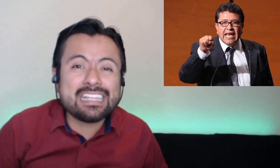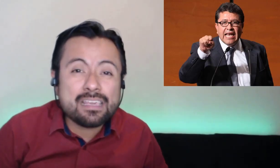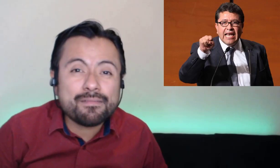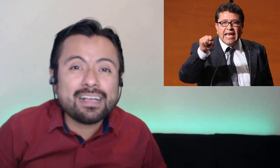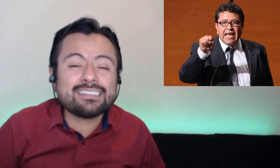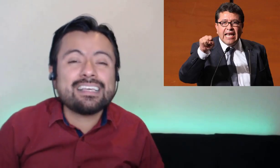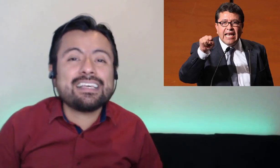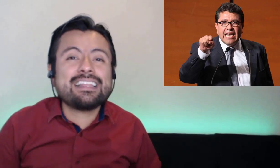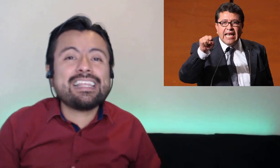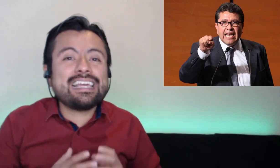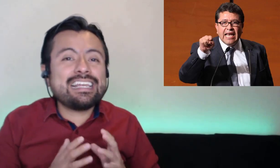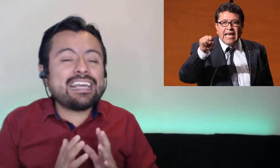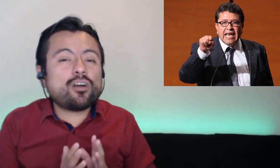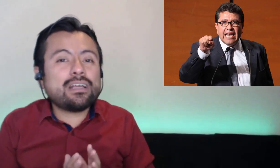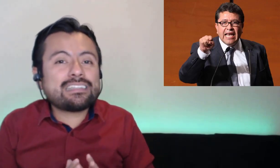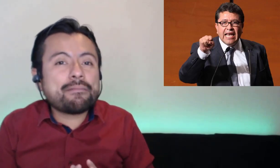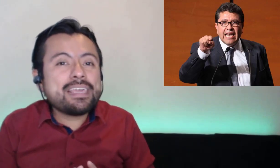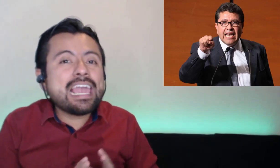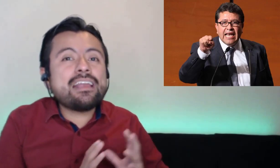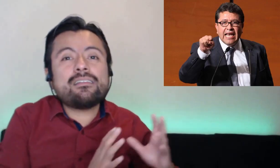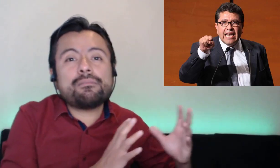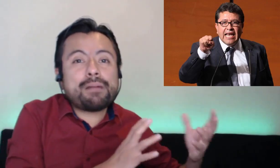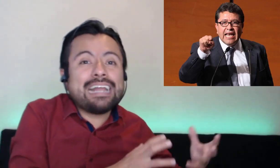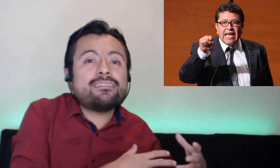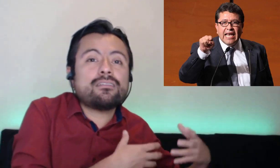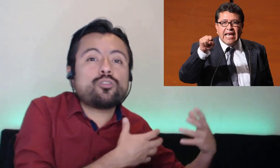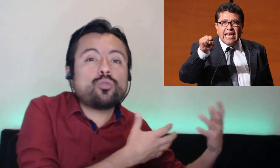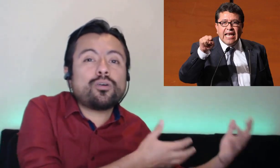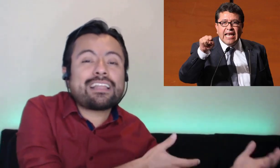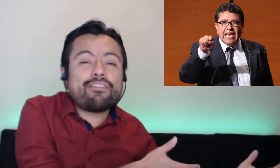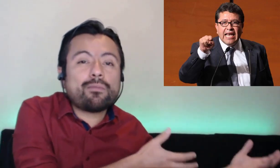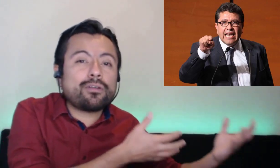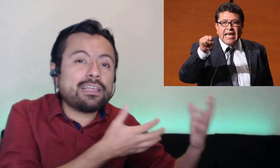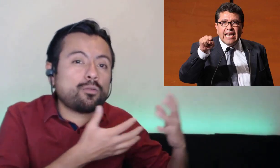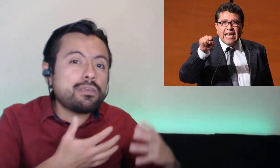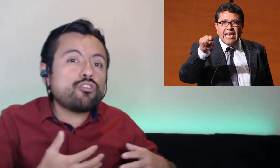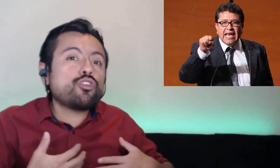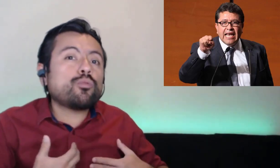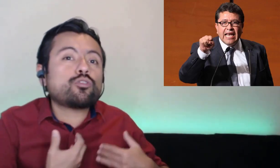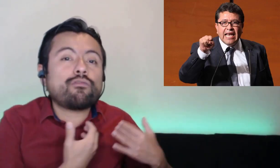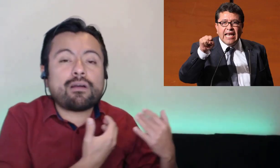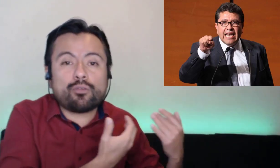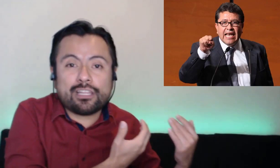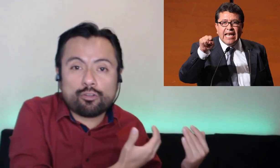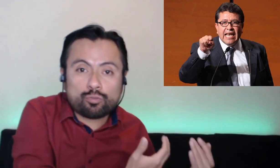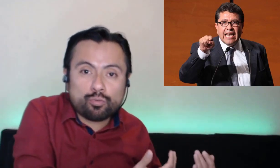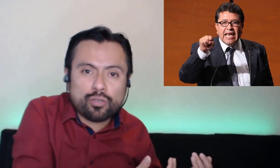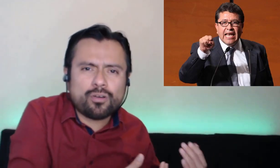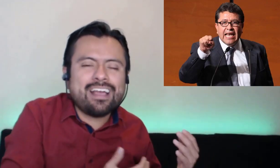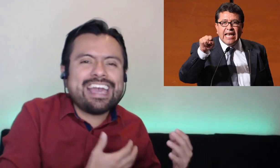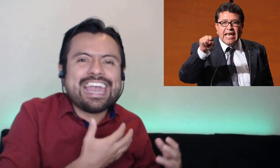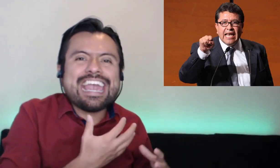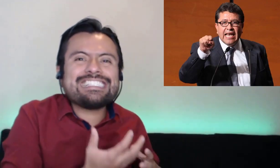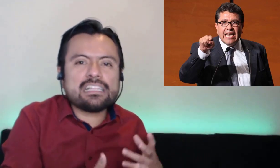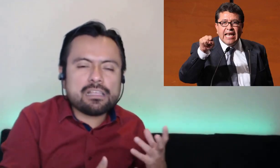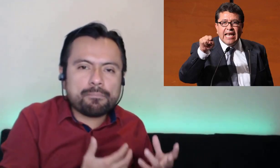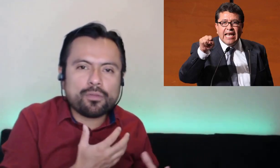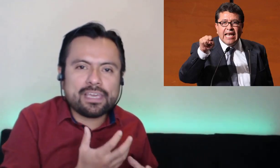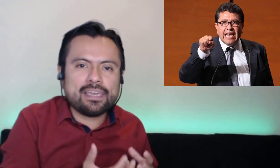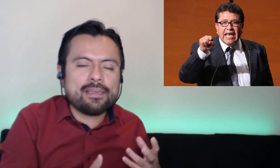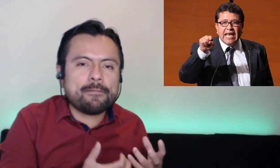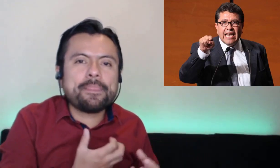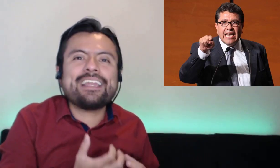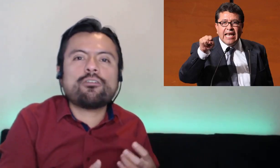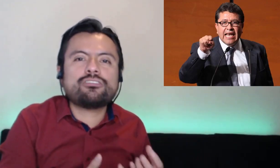iniciativas de él está bien pan tubo está a favor de lo mío yo voto en favor de lo tuyo ese